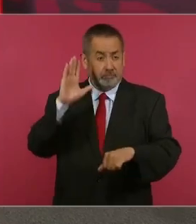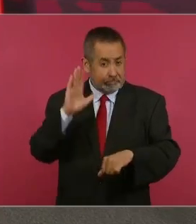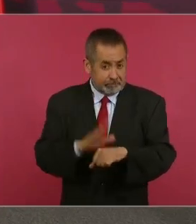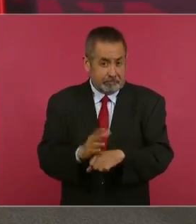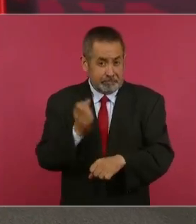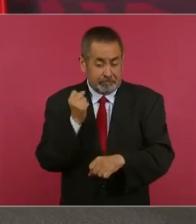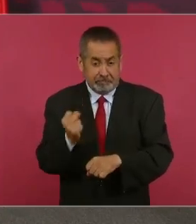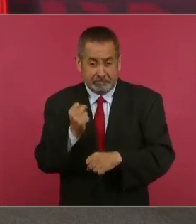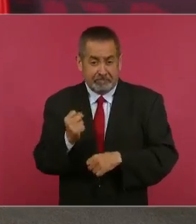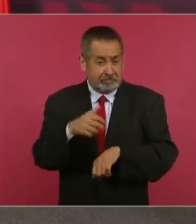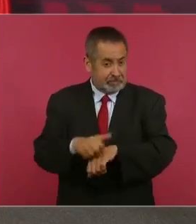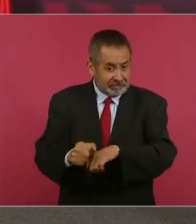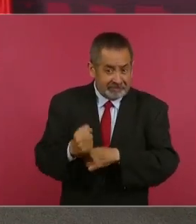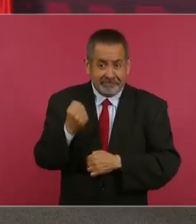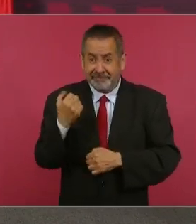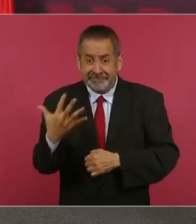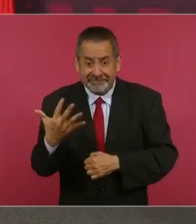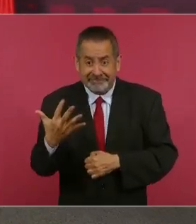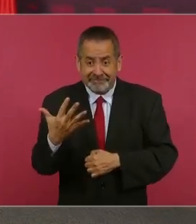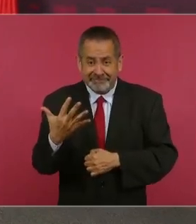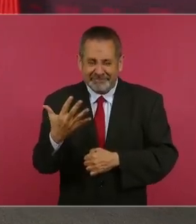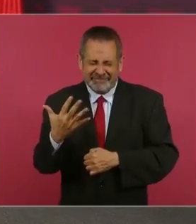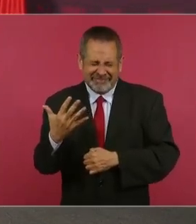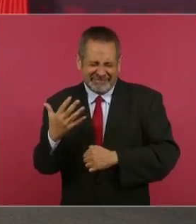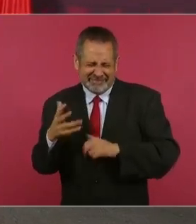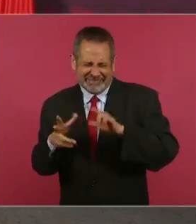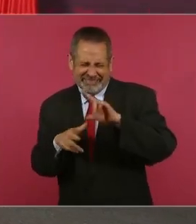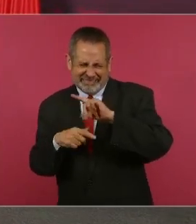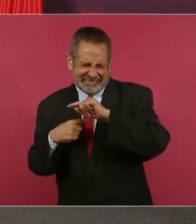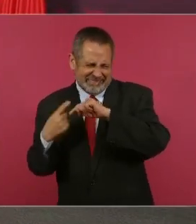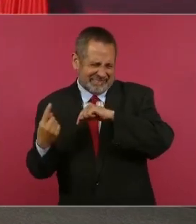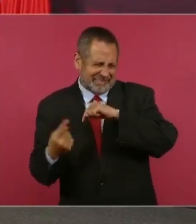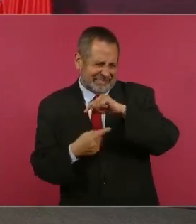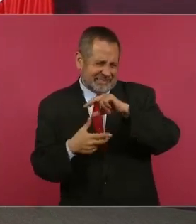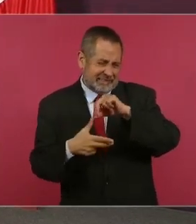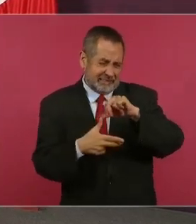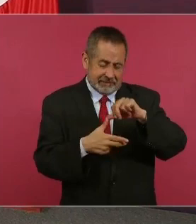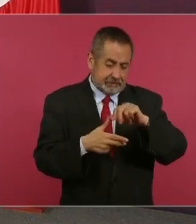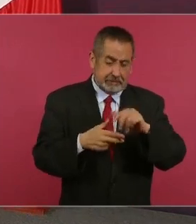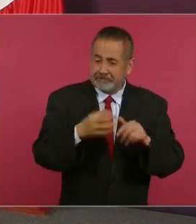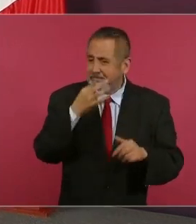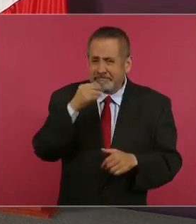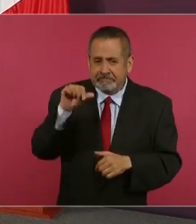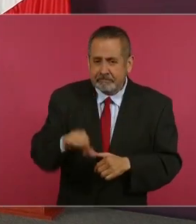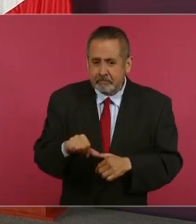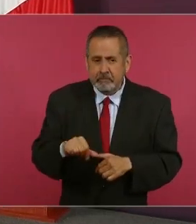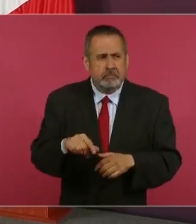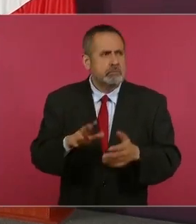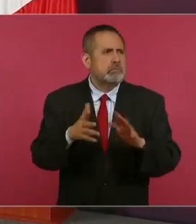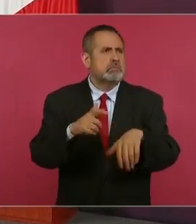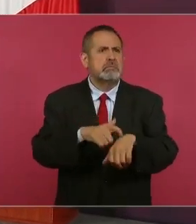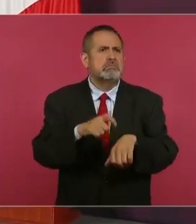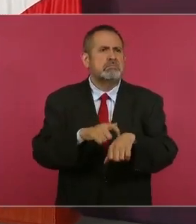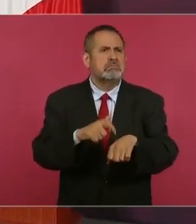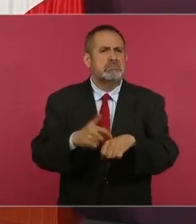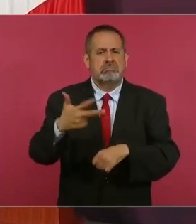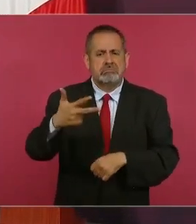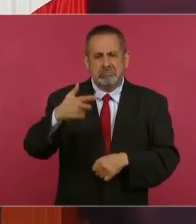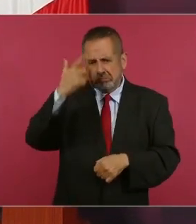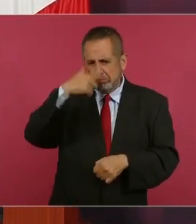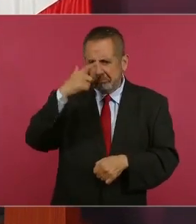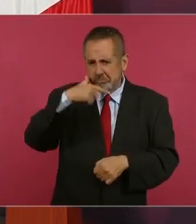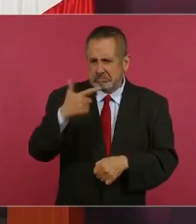a categoría 5. Pero esto como a las 8 de la noche.